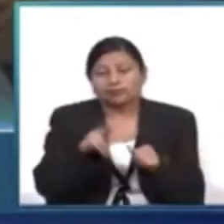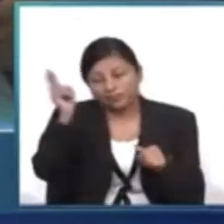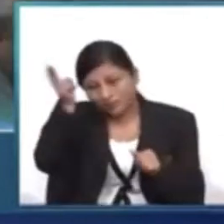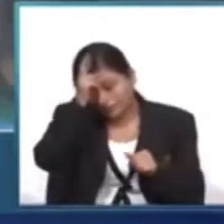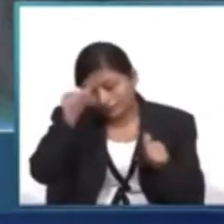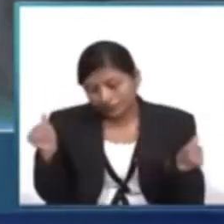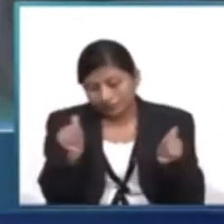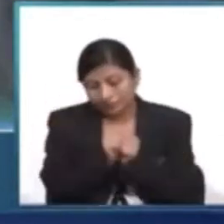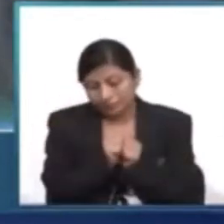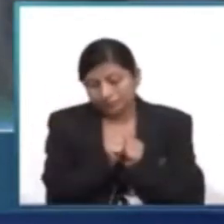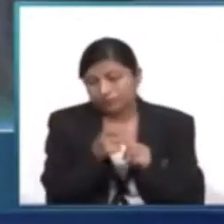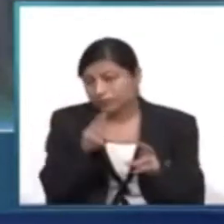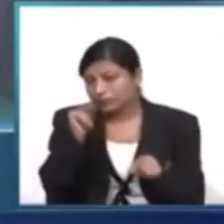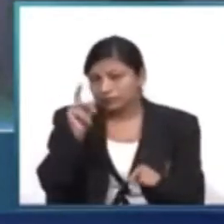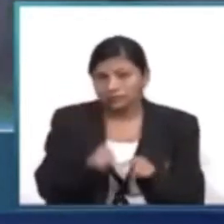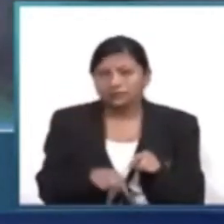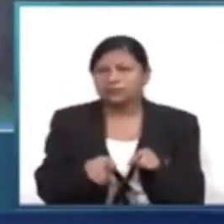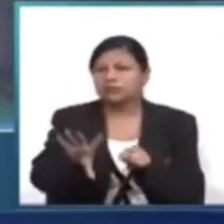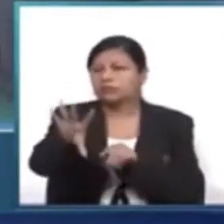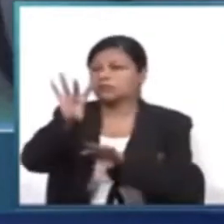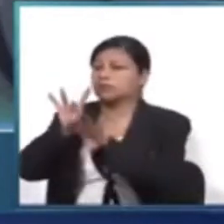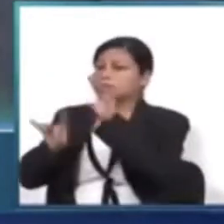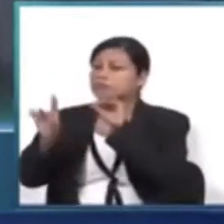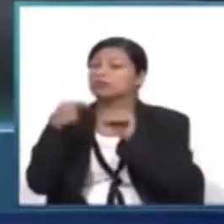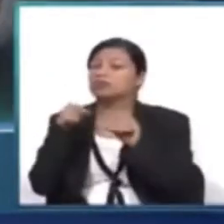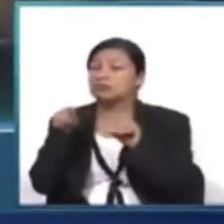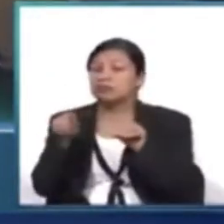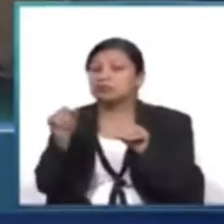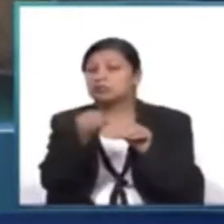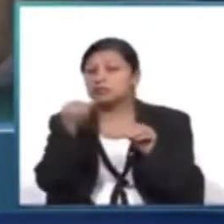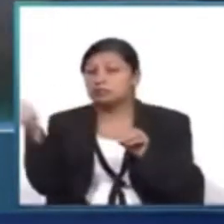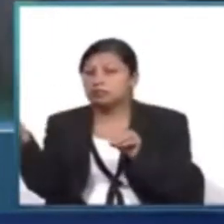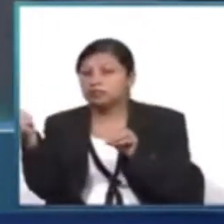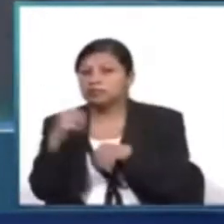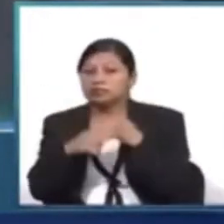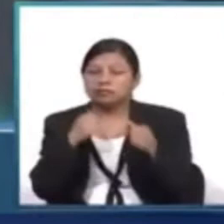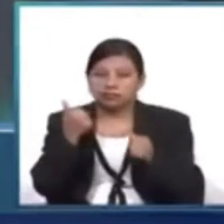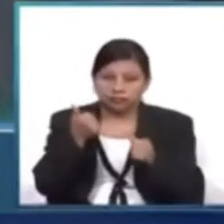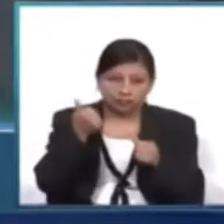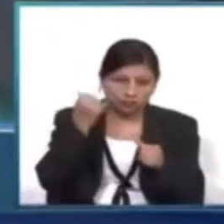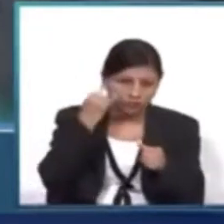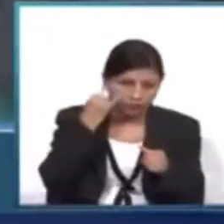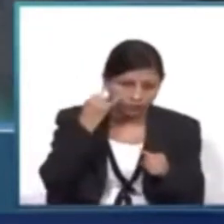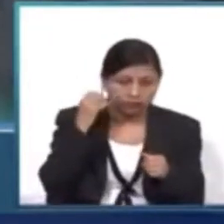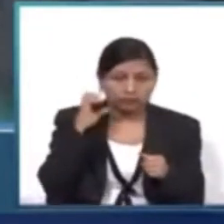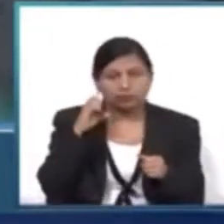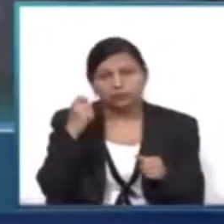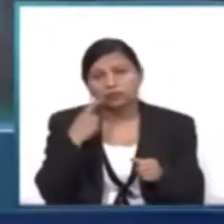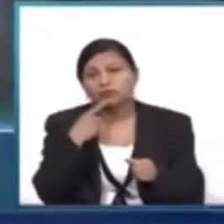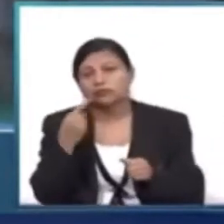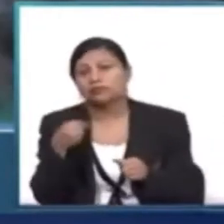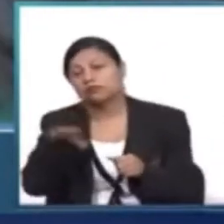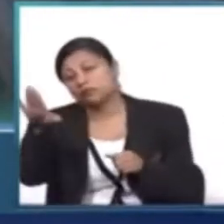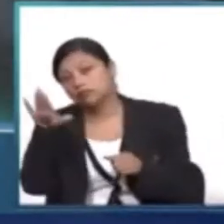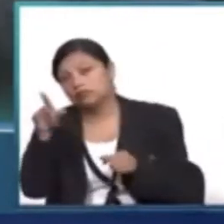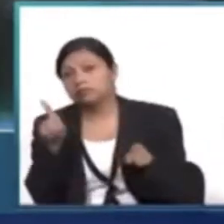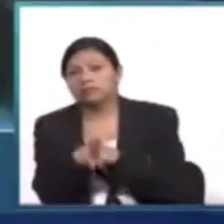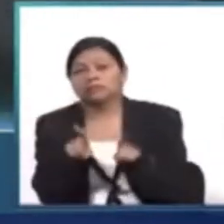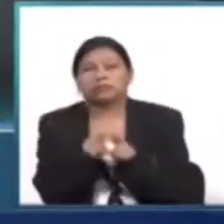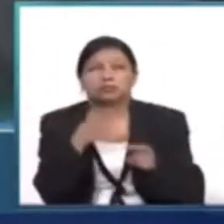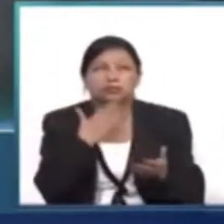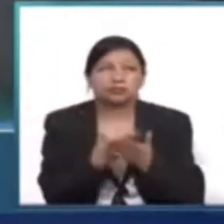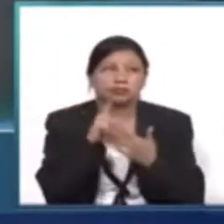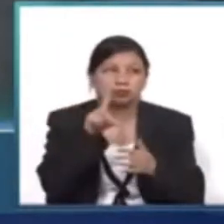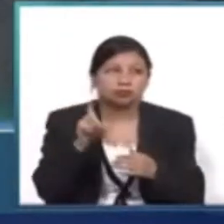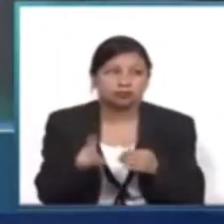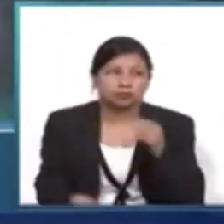e inglés, no escogió la de ellos y escogió la de Pfizer, siendo norteamericana y alemana? Muchas gracias por la